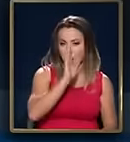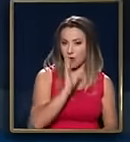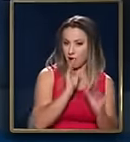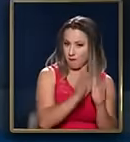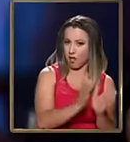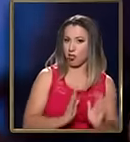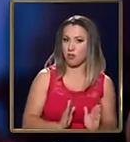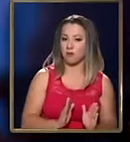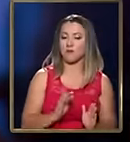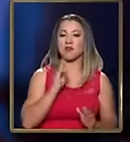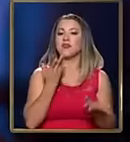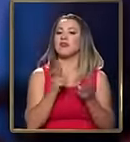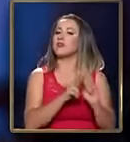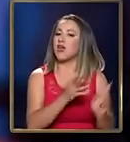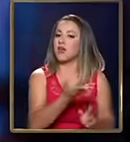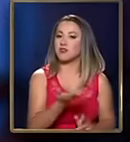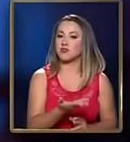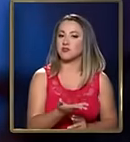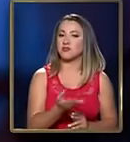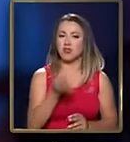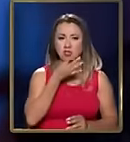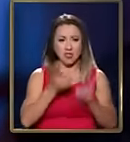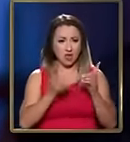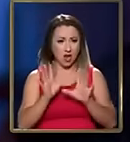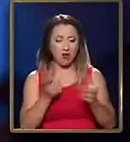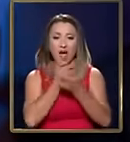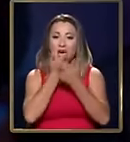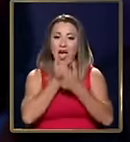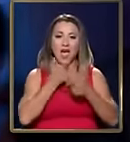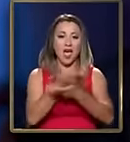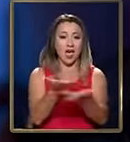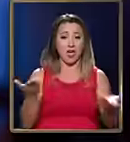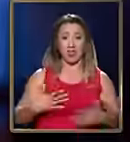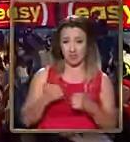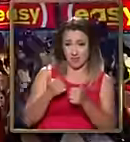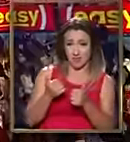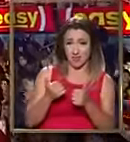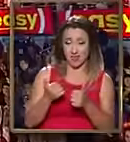hizo? Dije algo, ¿no? ¿No? ¿Está bien?